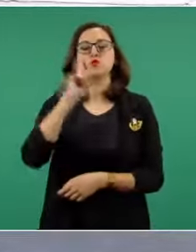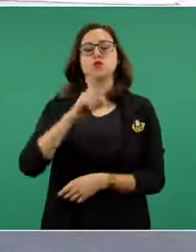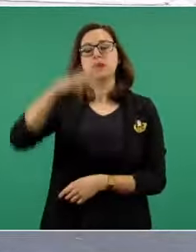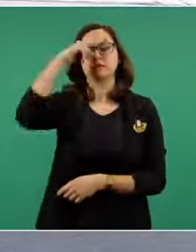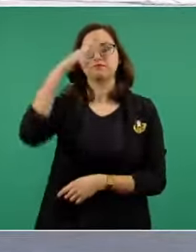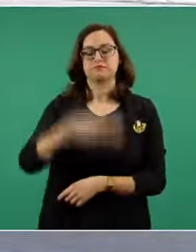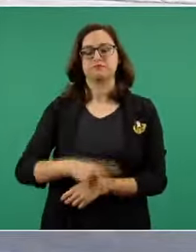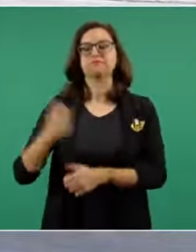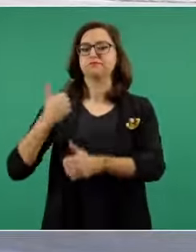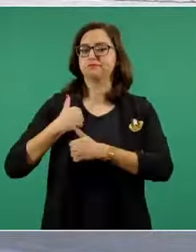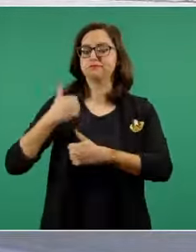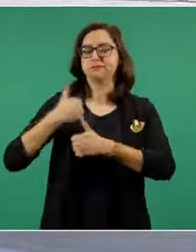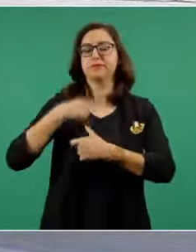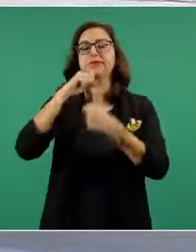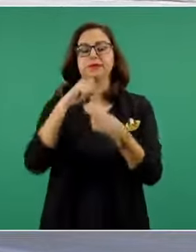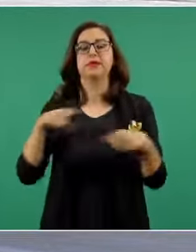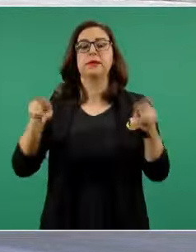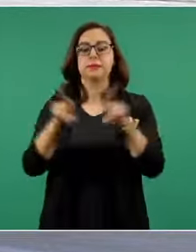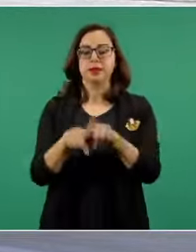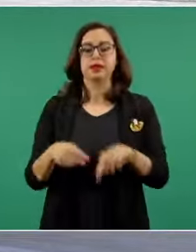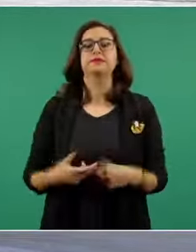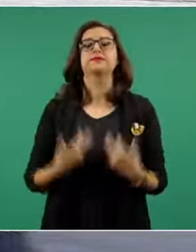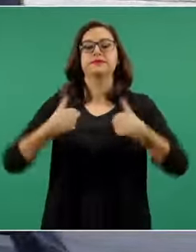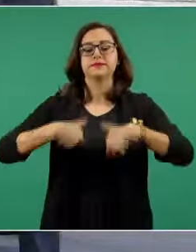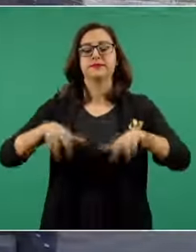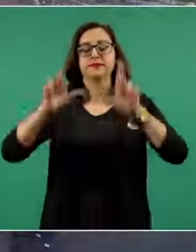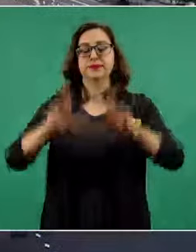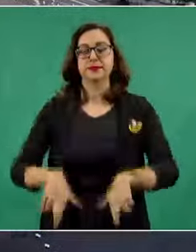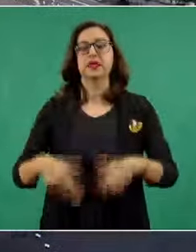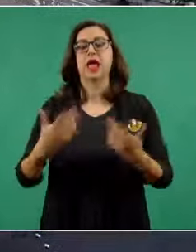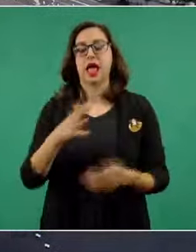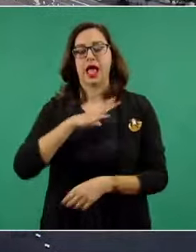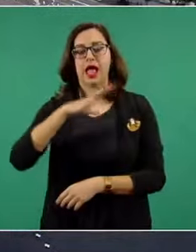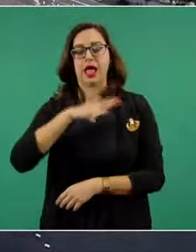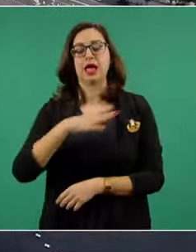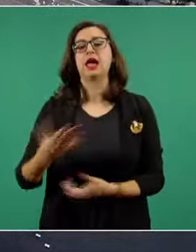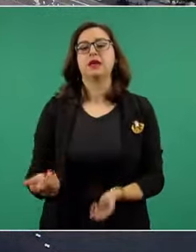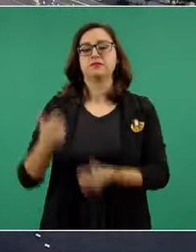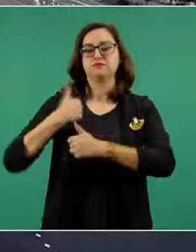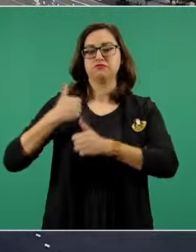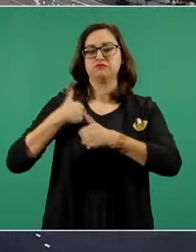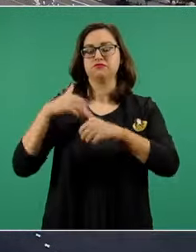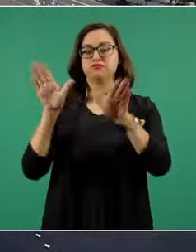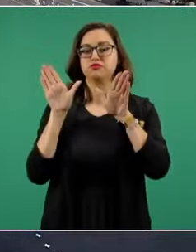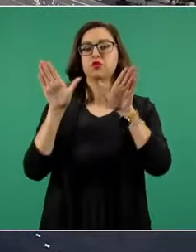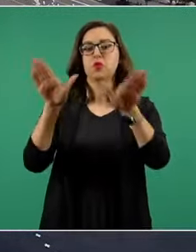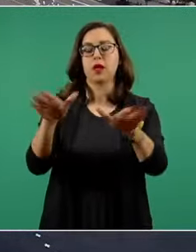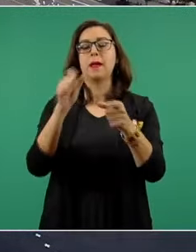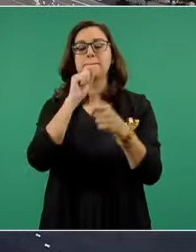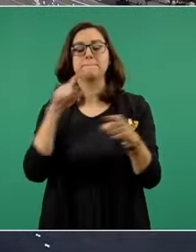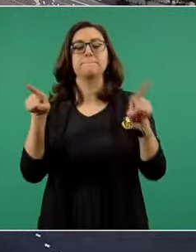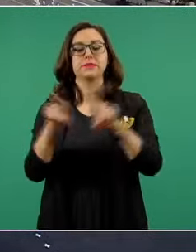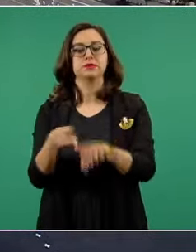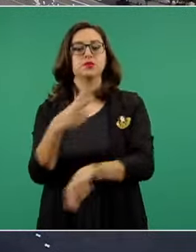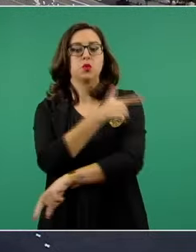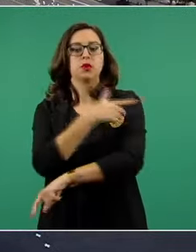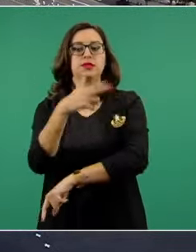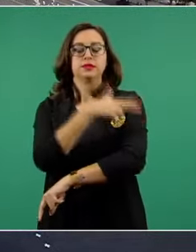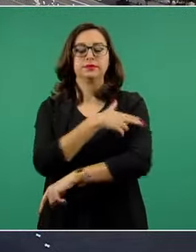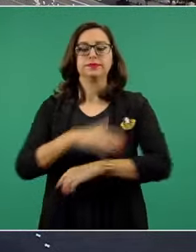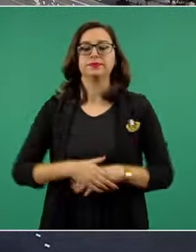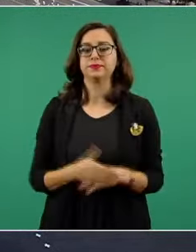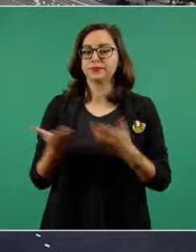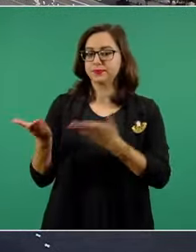Armadas, así como un representante de nuestra Fuerza Aérea Mexicana y de la Guardia Nacional. Teniente Coronel.